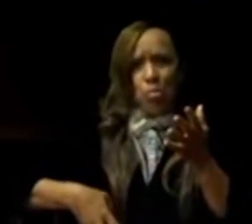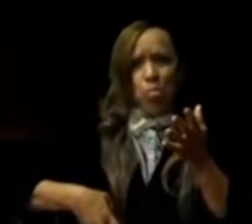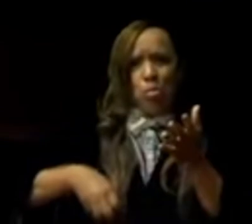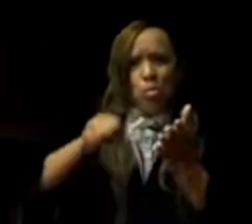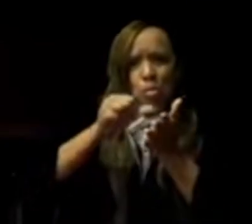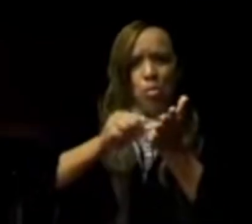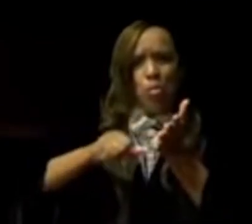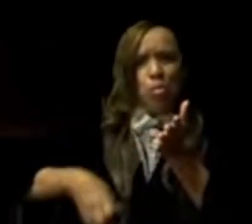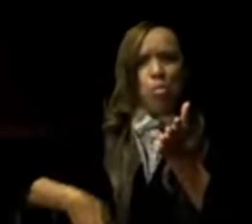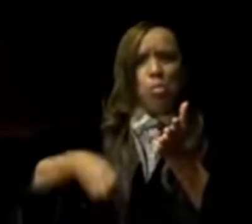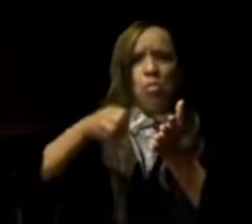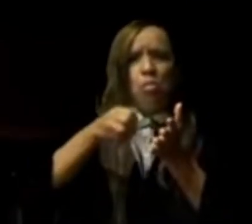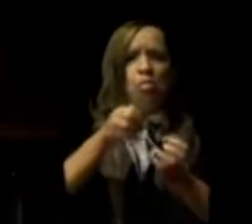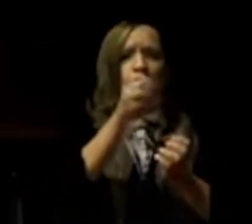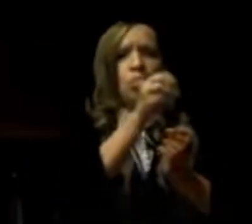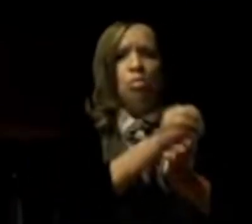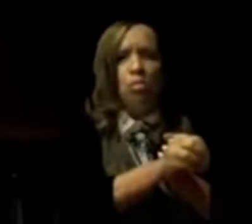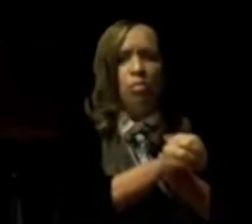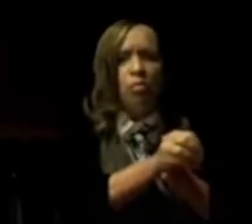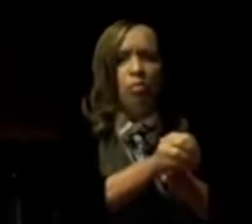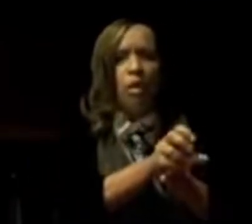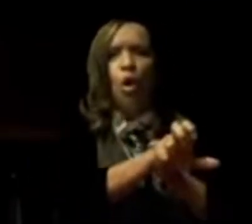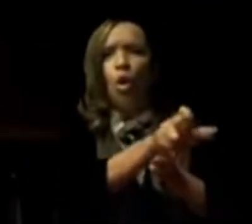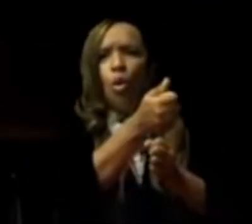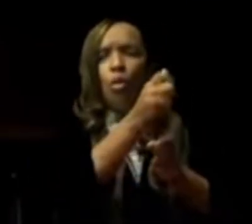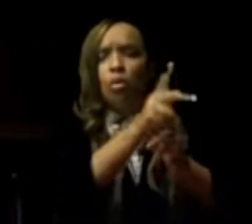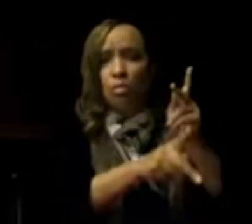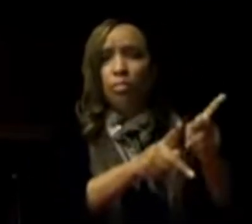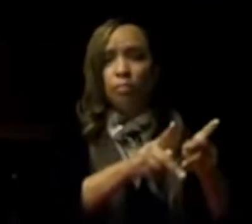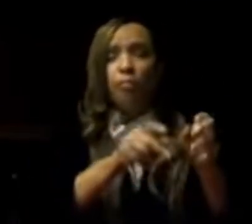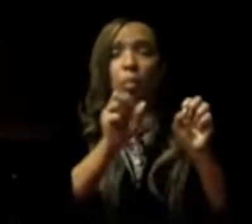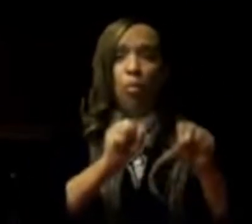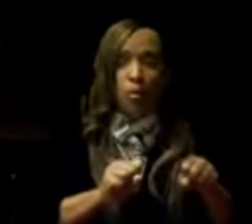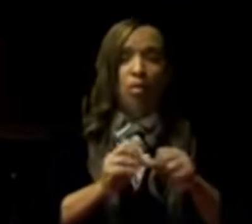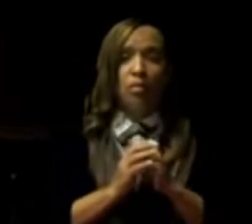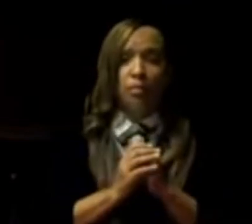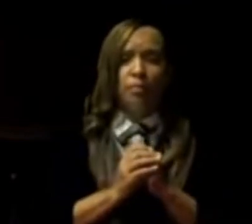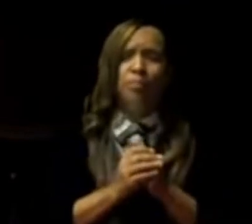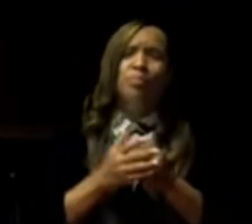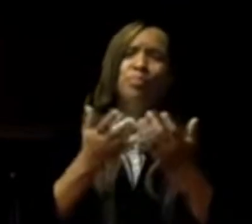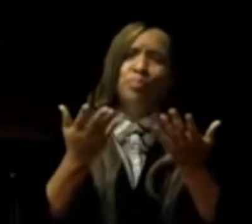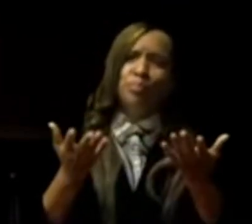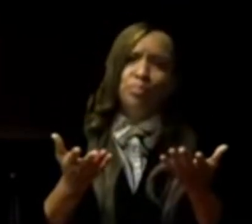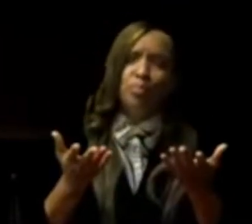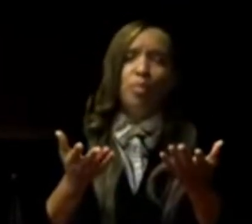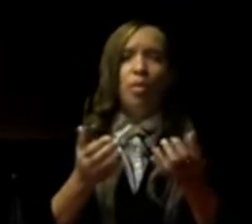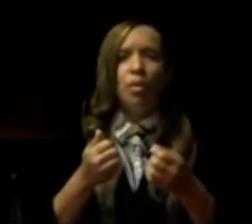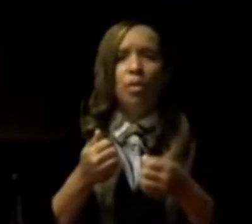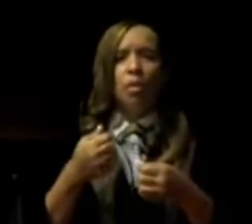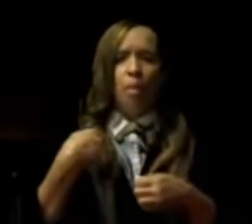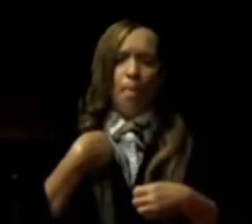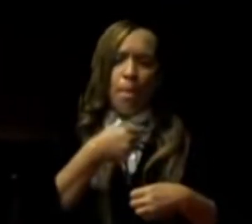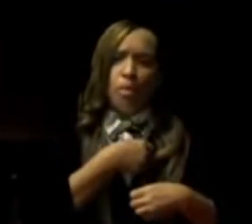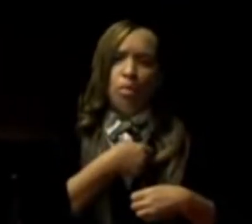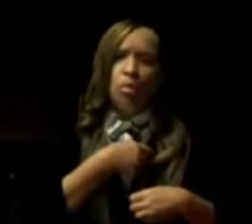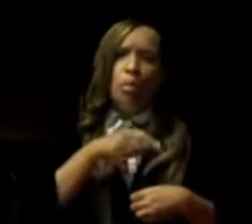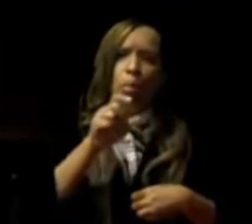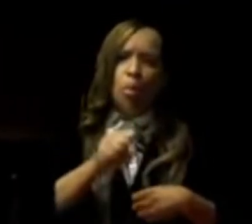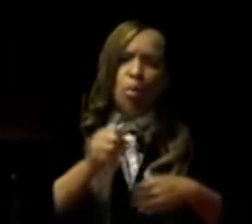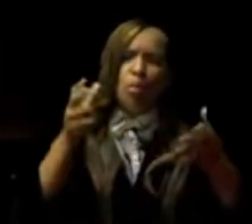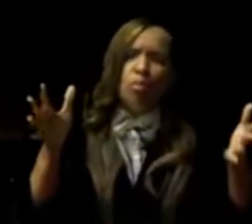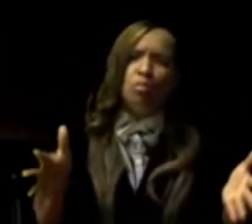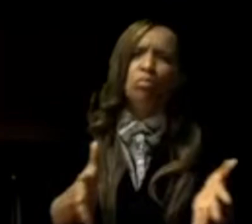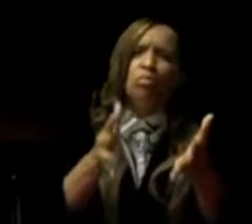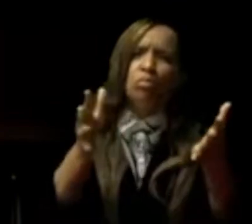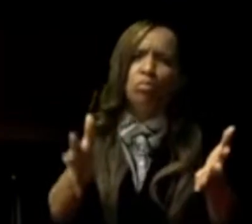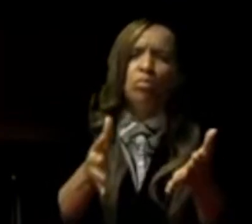que colaboren en promocionar en su diferente demarcación, porque es muy fácil el dominicano cuando va a